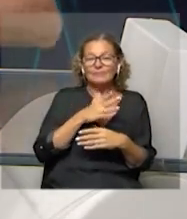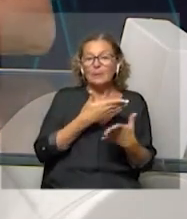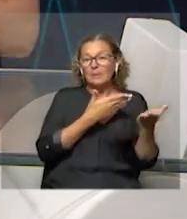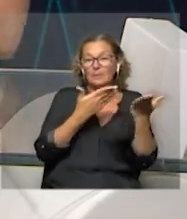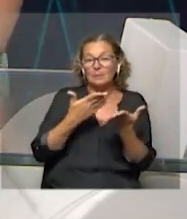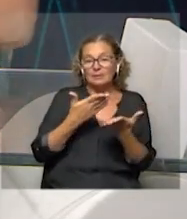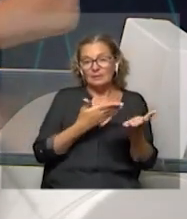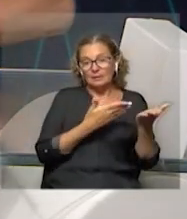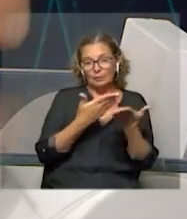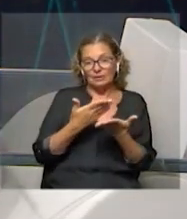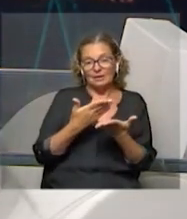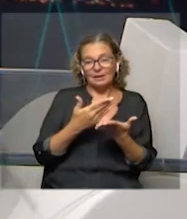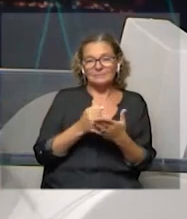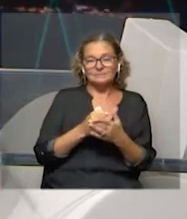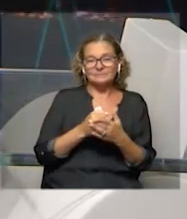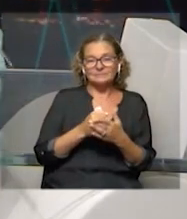Agustín